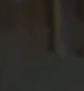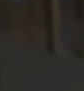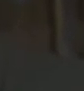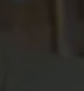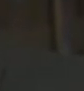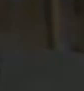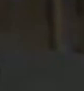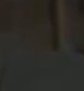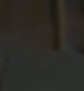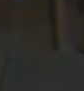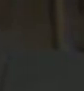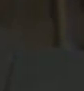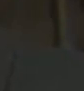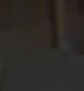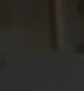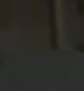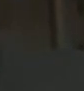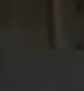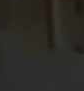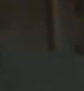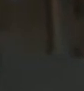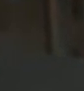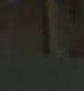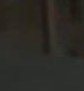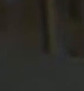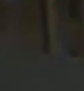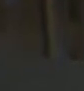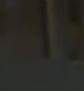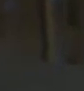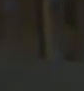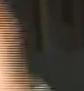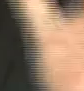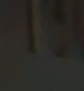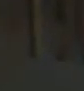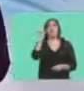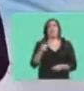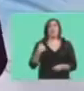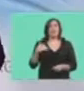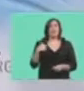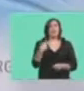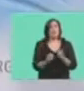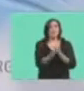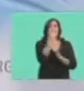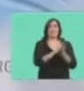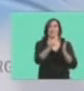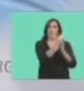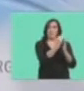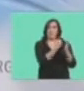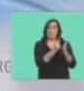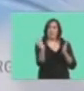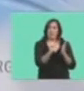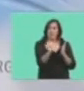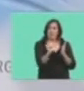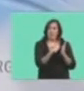el monto acceder tiene el límite es el 40 por ciento de los ingresos de la totalidad del grupo familiar hoy está